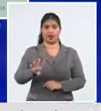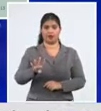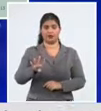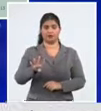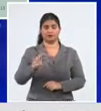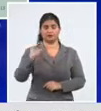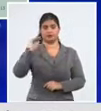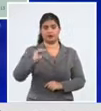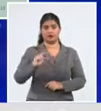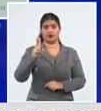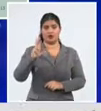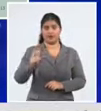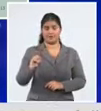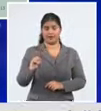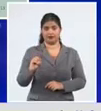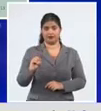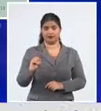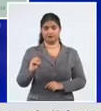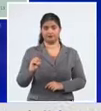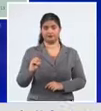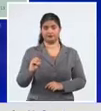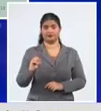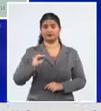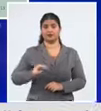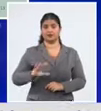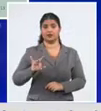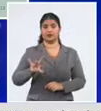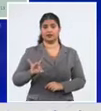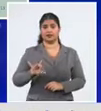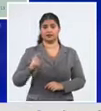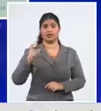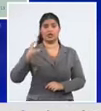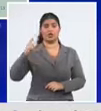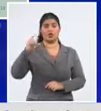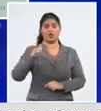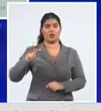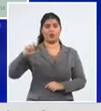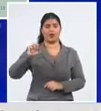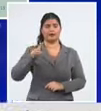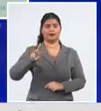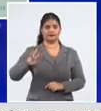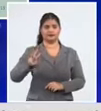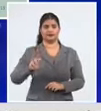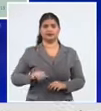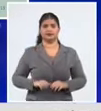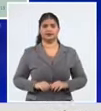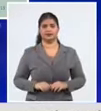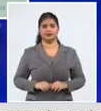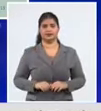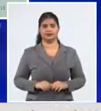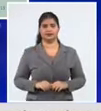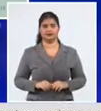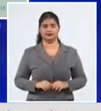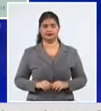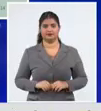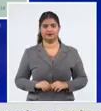que Majibacoa, Manatí 15 y Colombia 13. Holguín incrementa 32